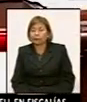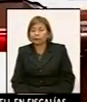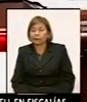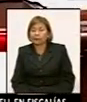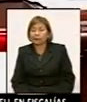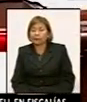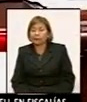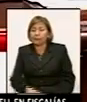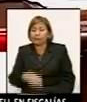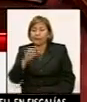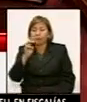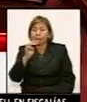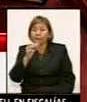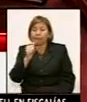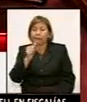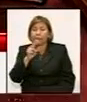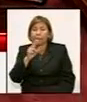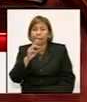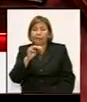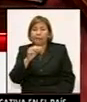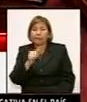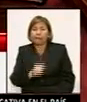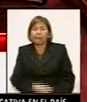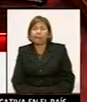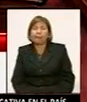congresista Marco Arana.